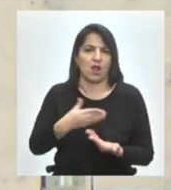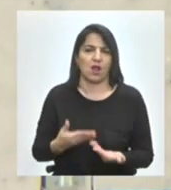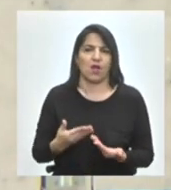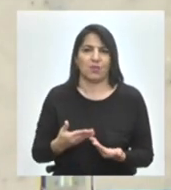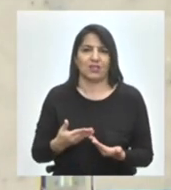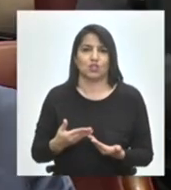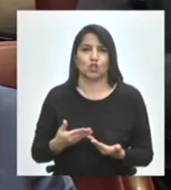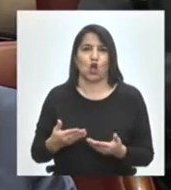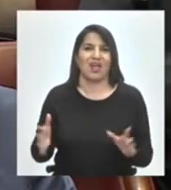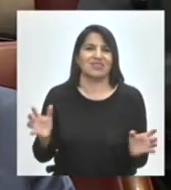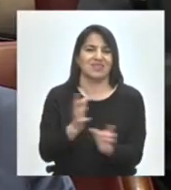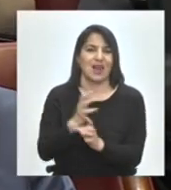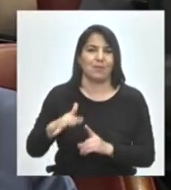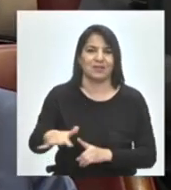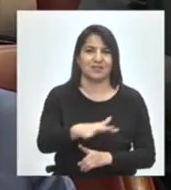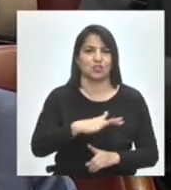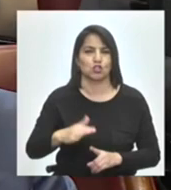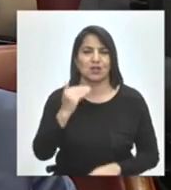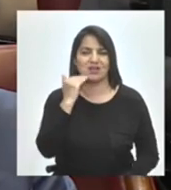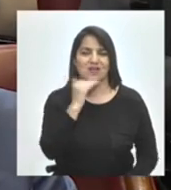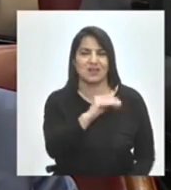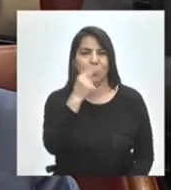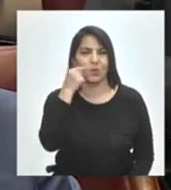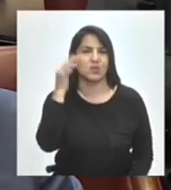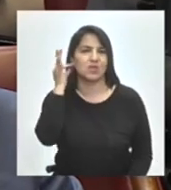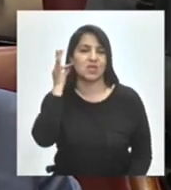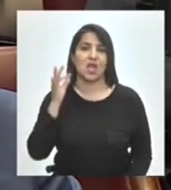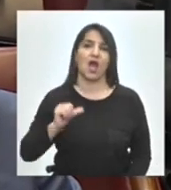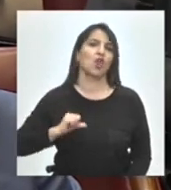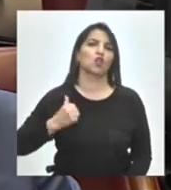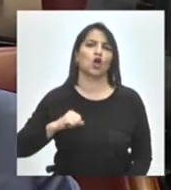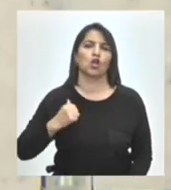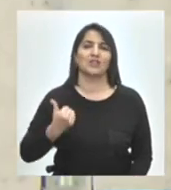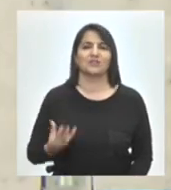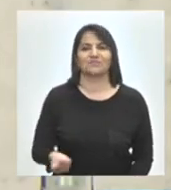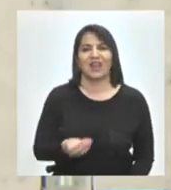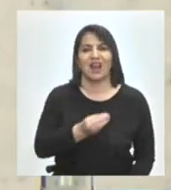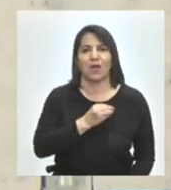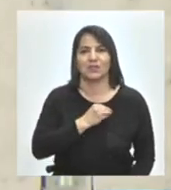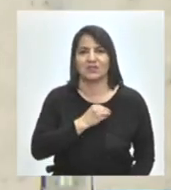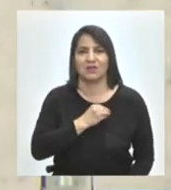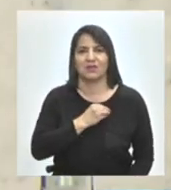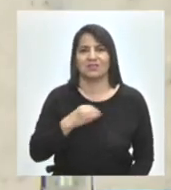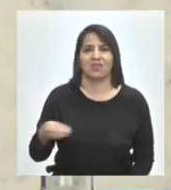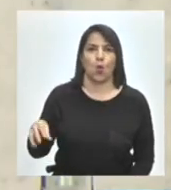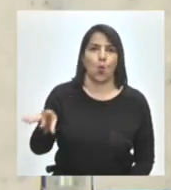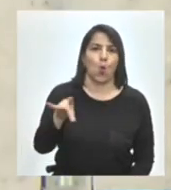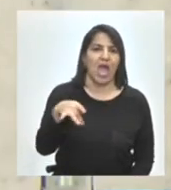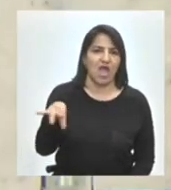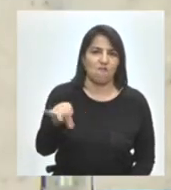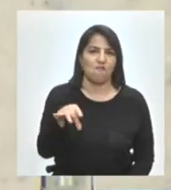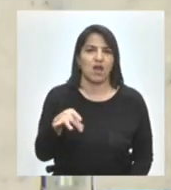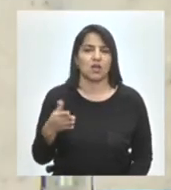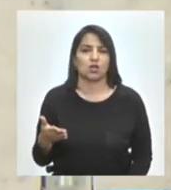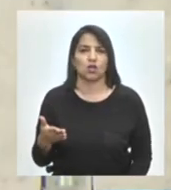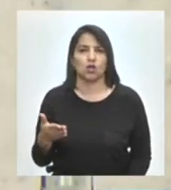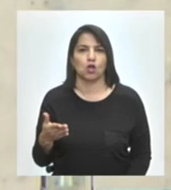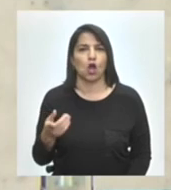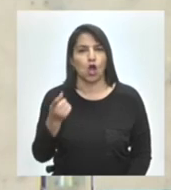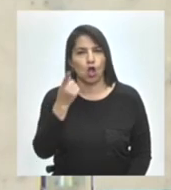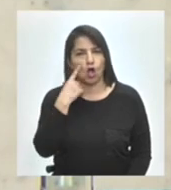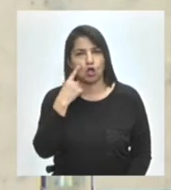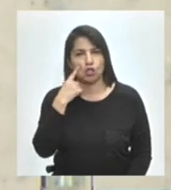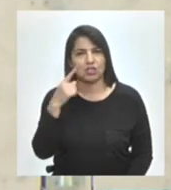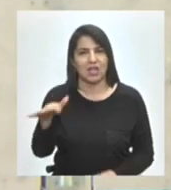dramática situación de los niños, niñas y adolescentes que han quedado lamentablemente huérfanos. Tras conocerse un icónico